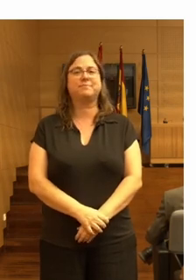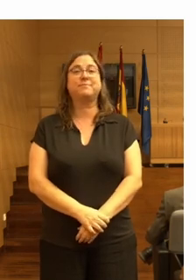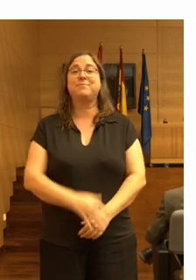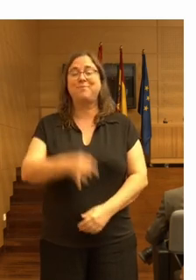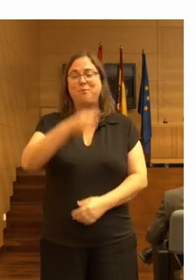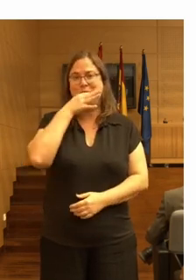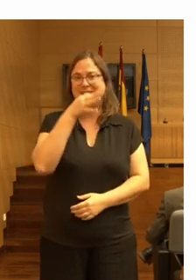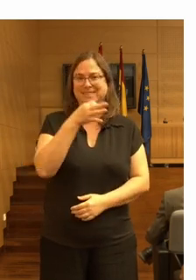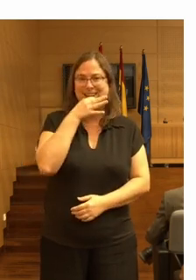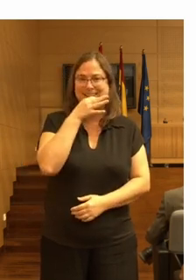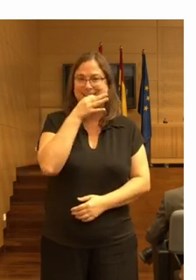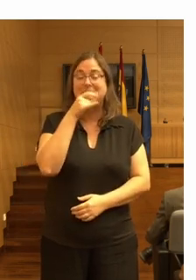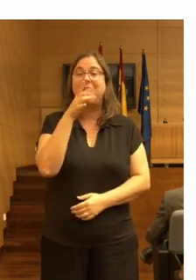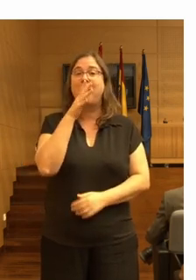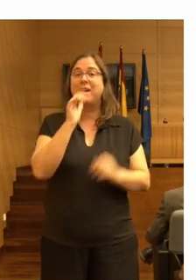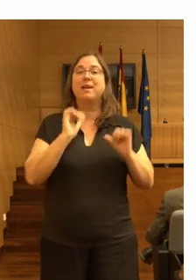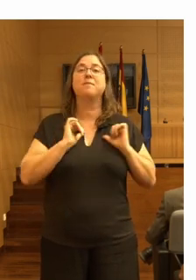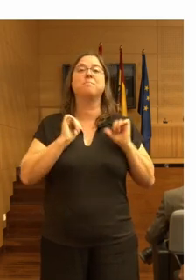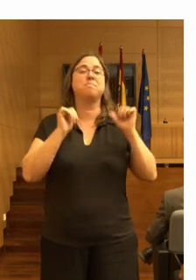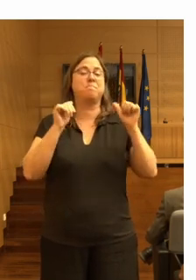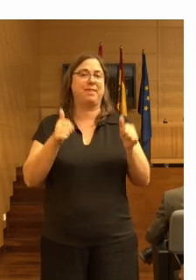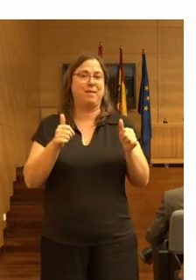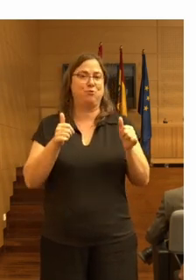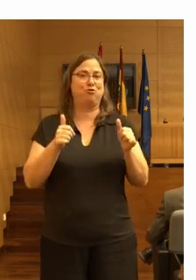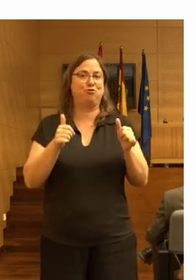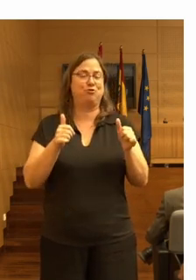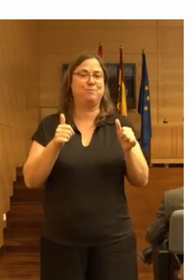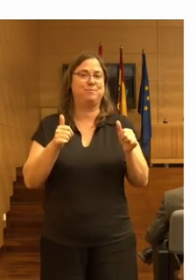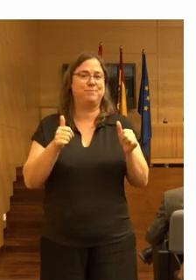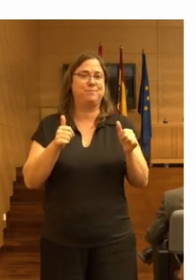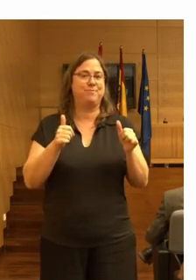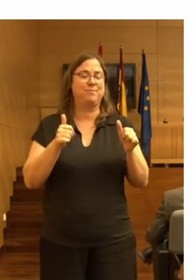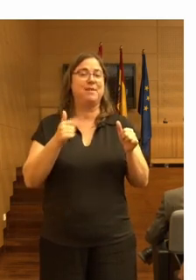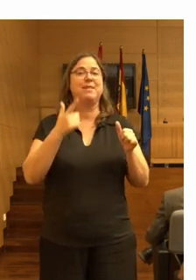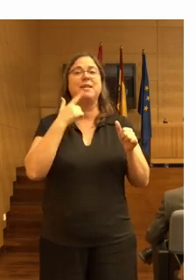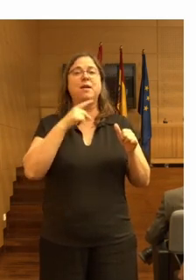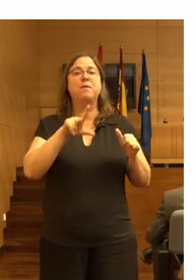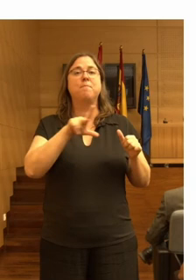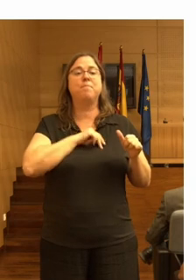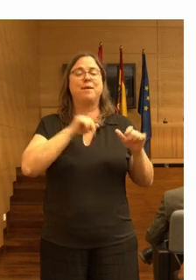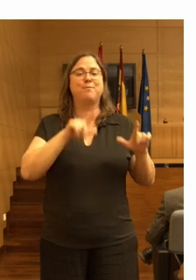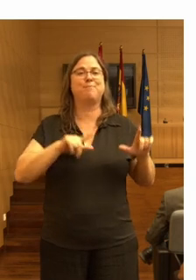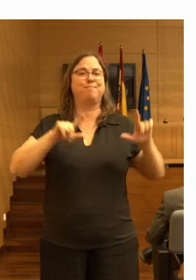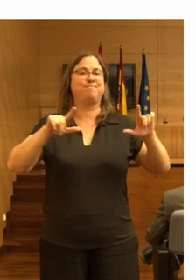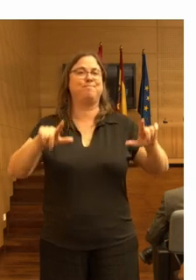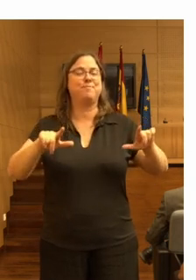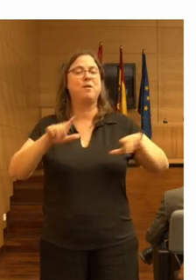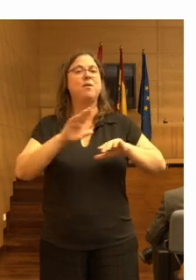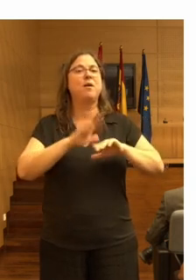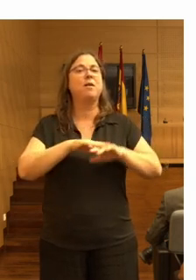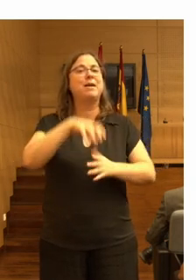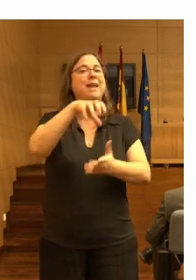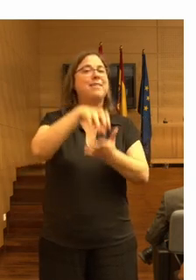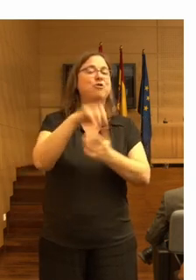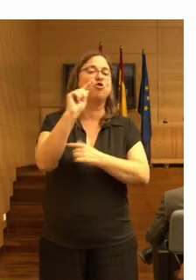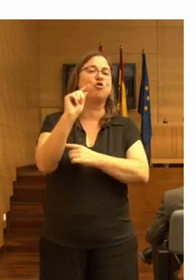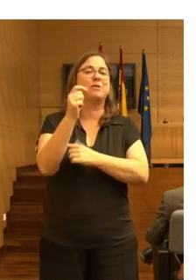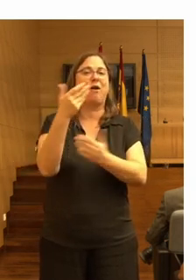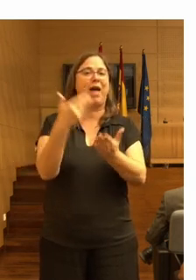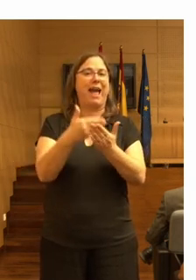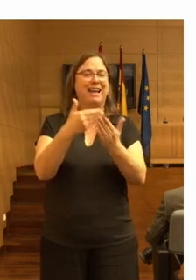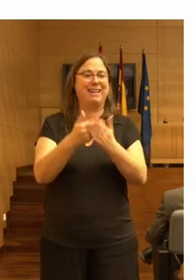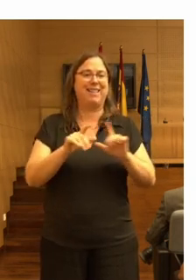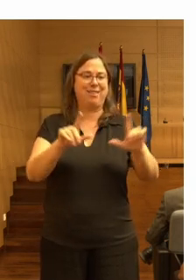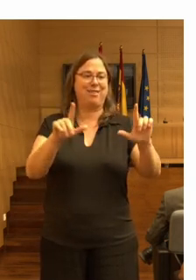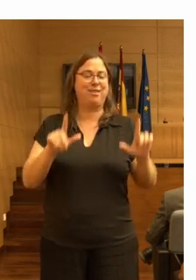Buenas tardes. Vamos a empezar por entregar los premios a los centros que han conseguido